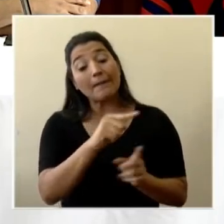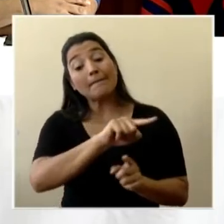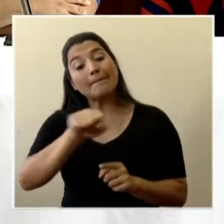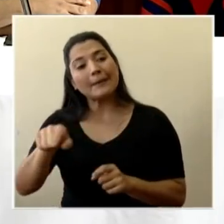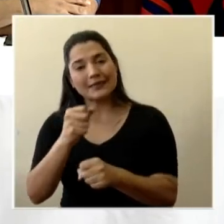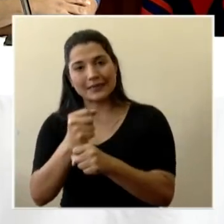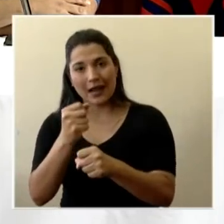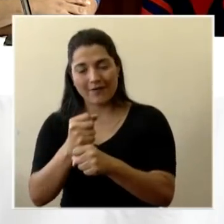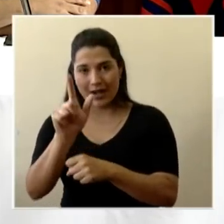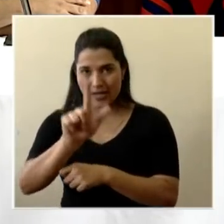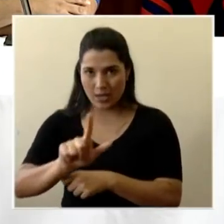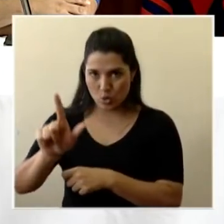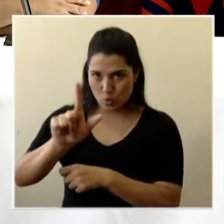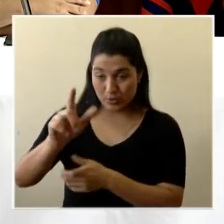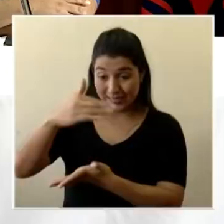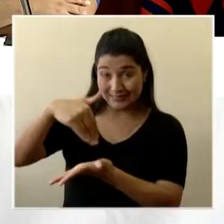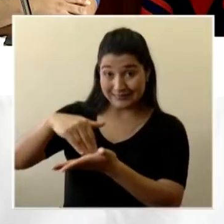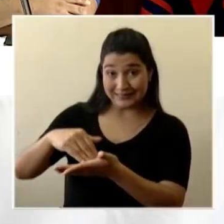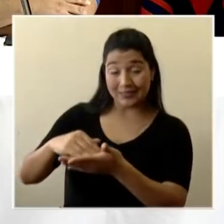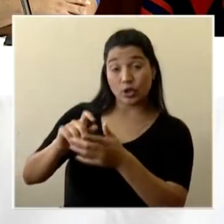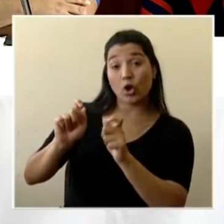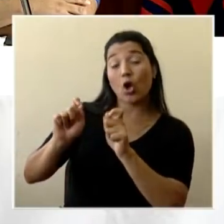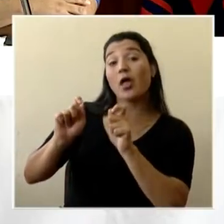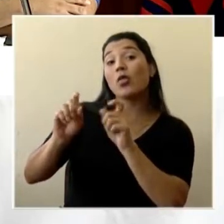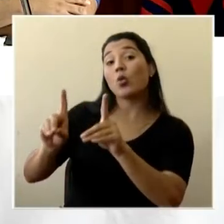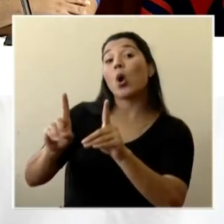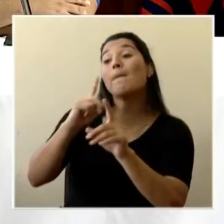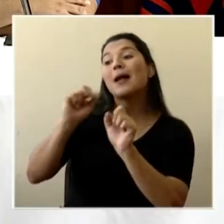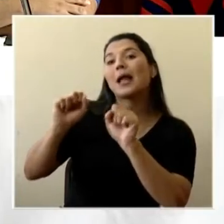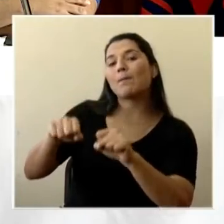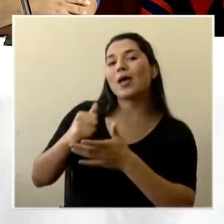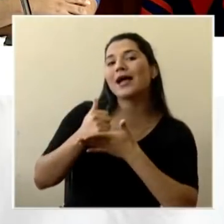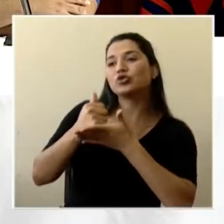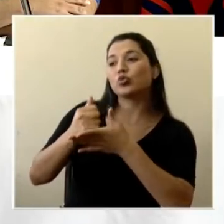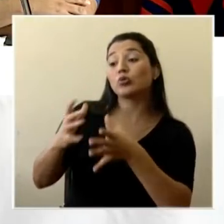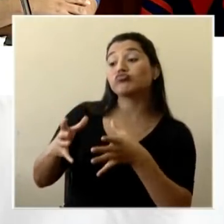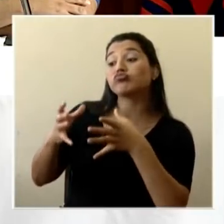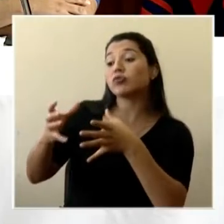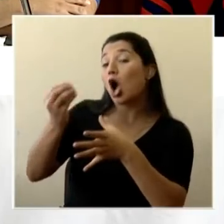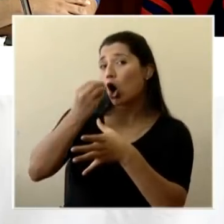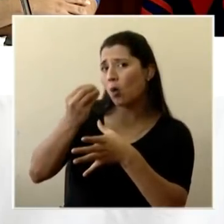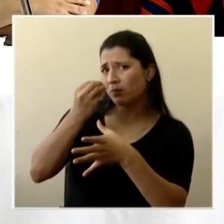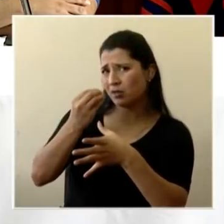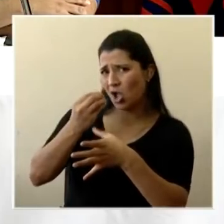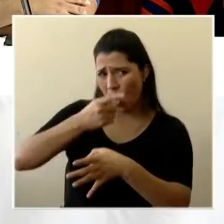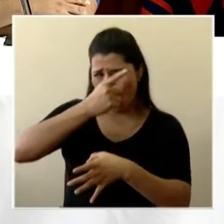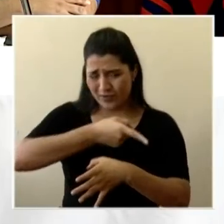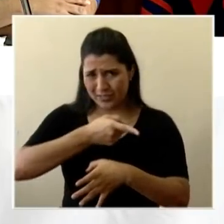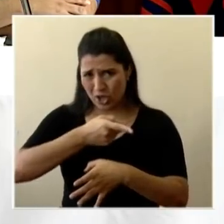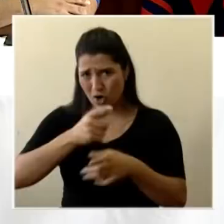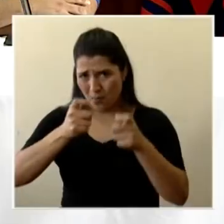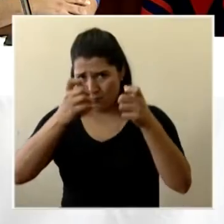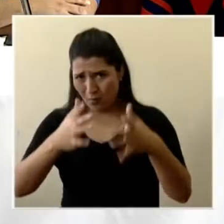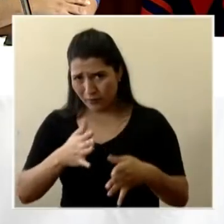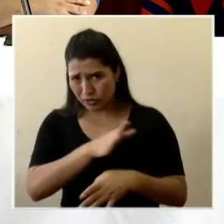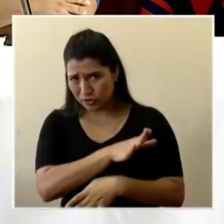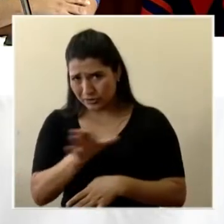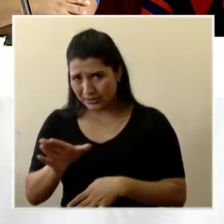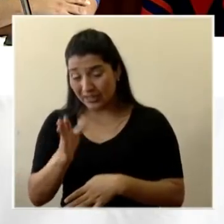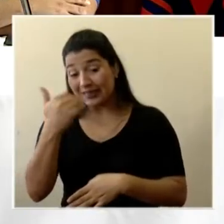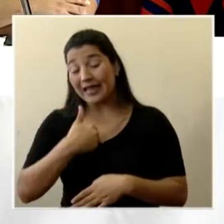centros educativos para que colaboren con la entrega de alimentos del comedor escolar, por ejemplo. Consultan si esto es obligatorio, ya que sienten temor de contraer